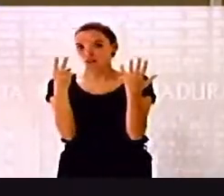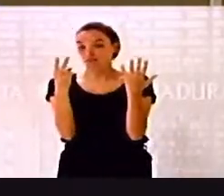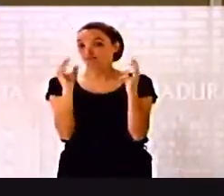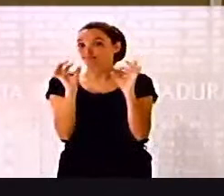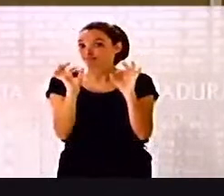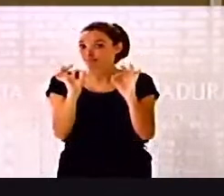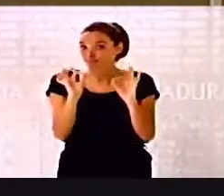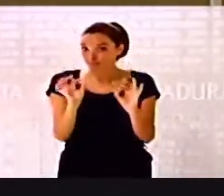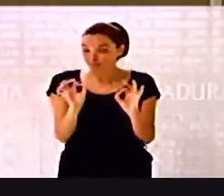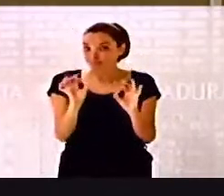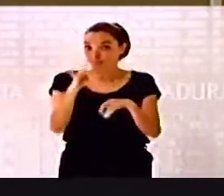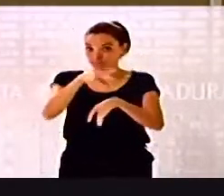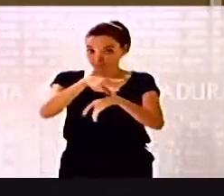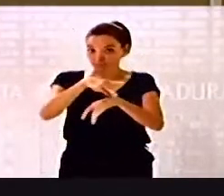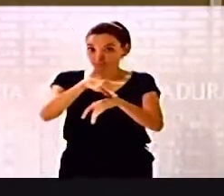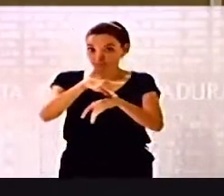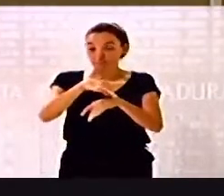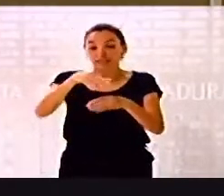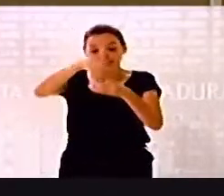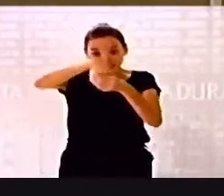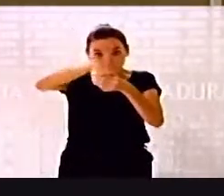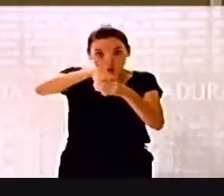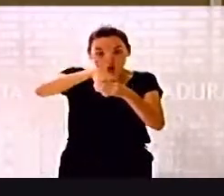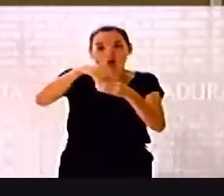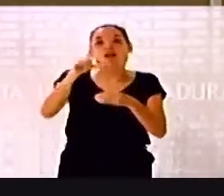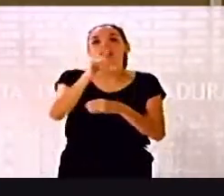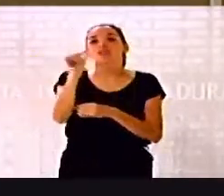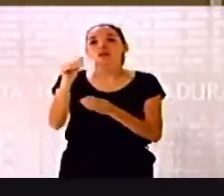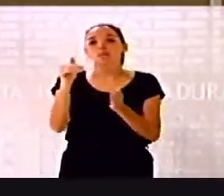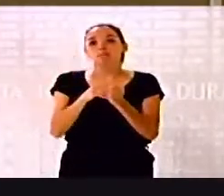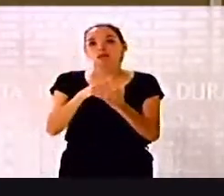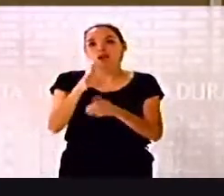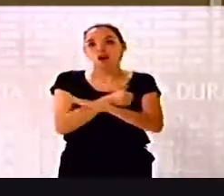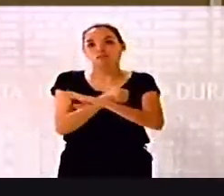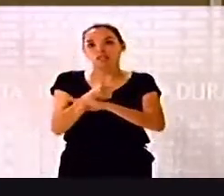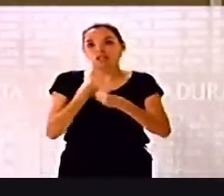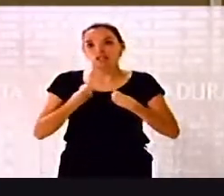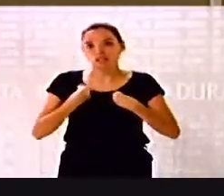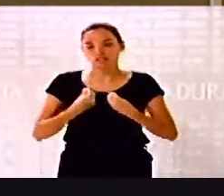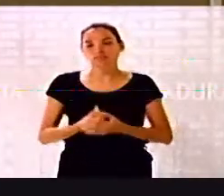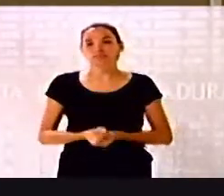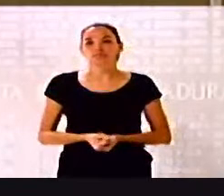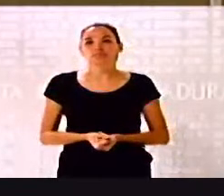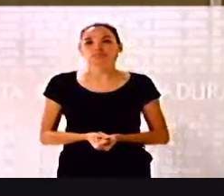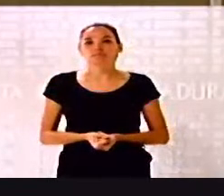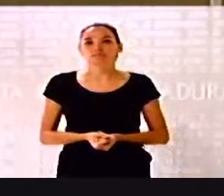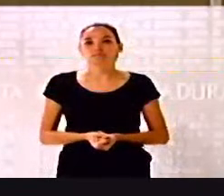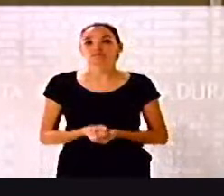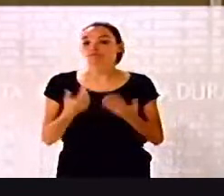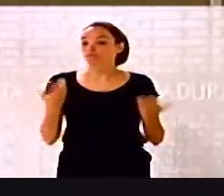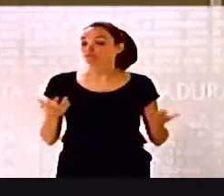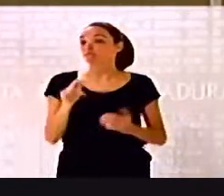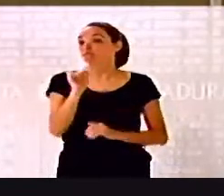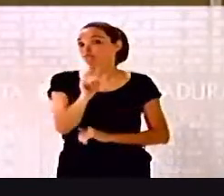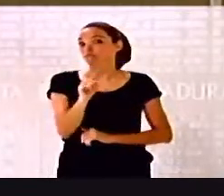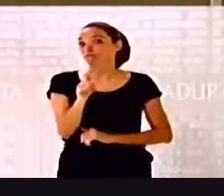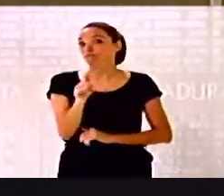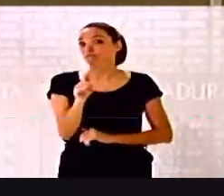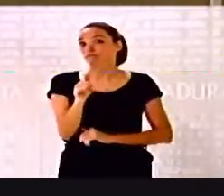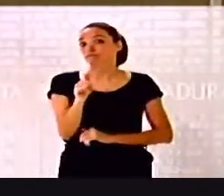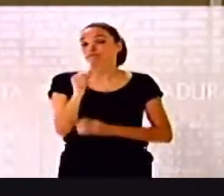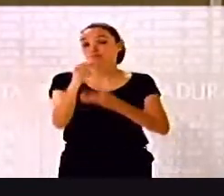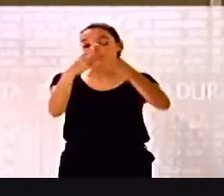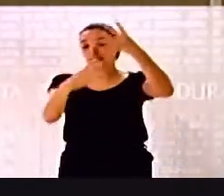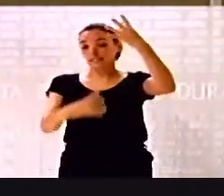117,17 casos por cada 100.000 habitantes. Eso nos permite ocupar el puesto